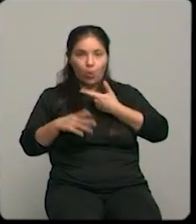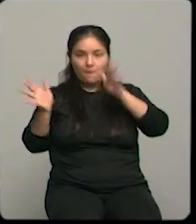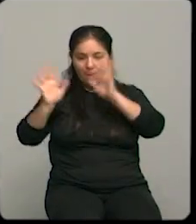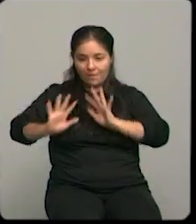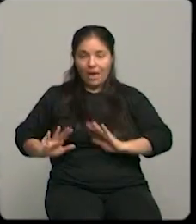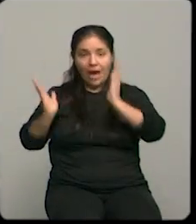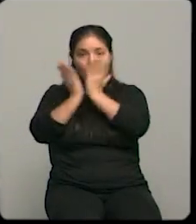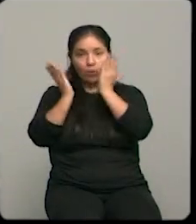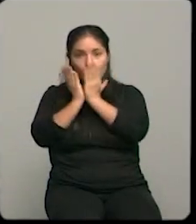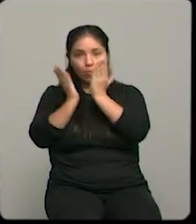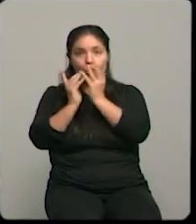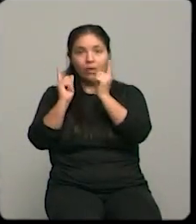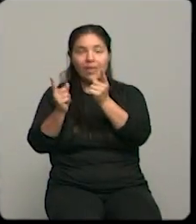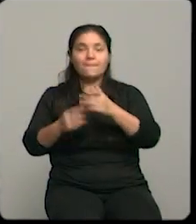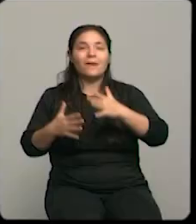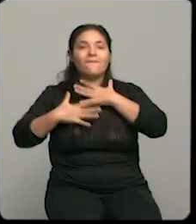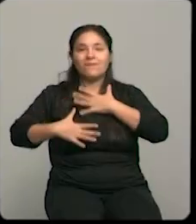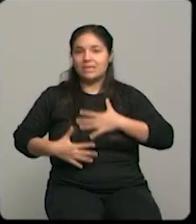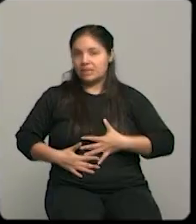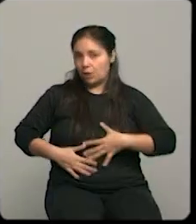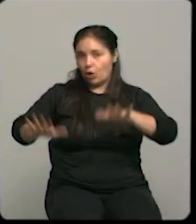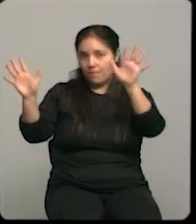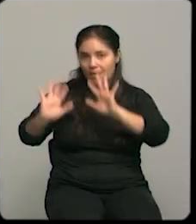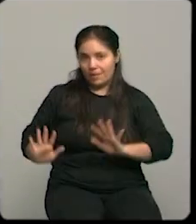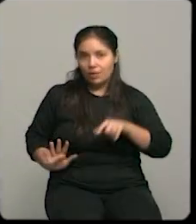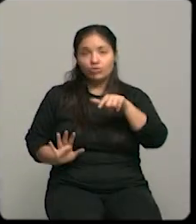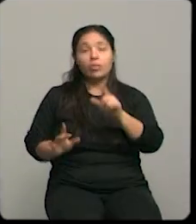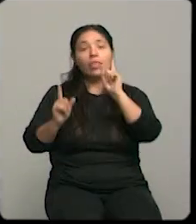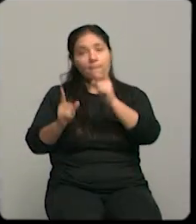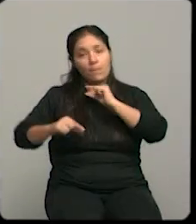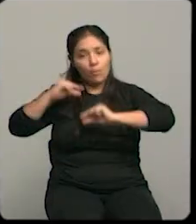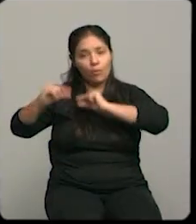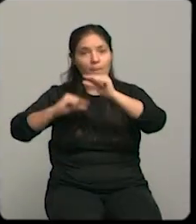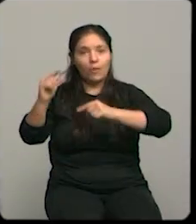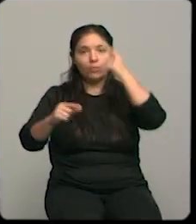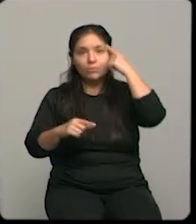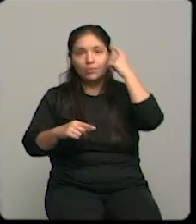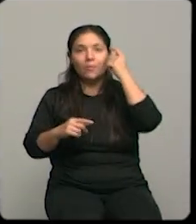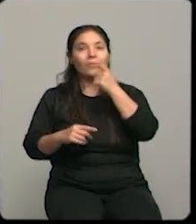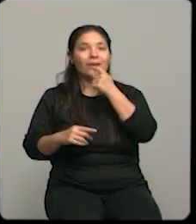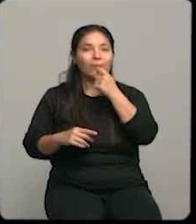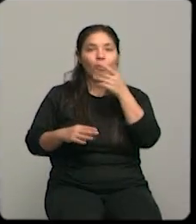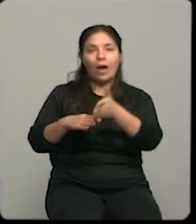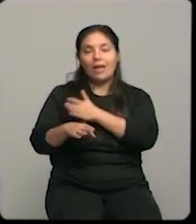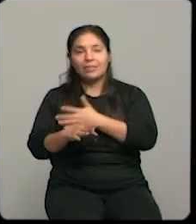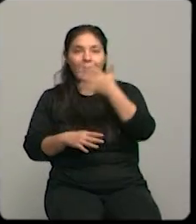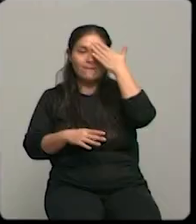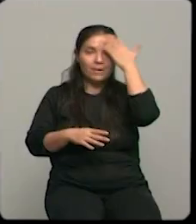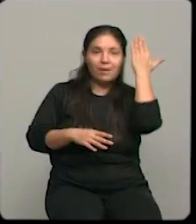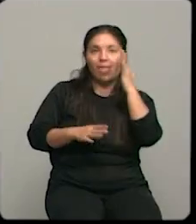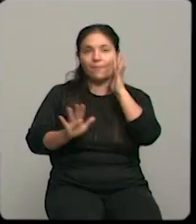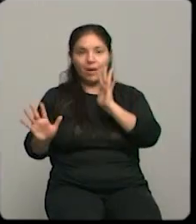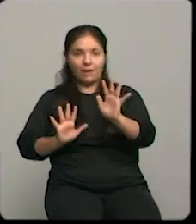estudio como en su preparación física. Algo que también se ha ido incorporando para prevenir enfermedades y demás. Hoy el músico se prepara,